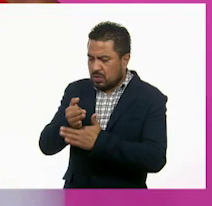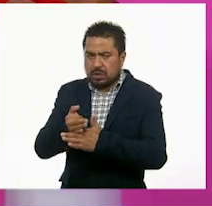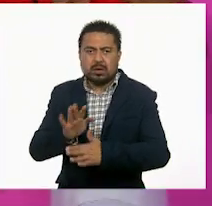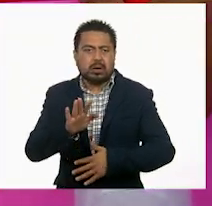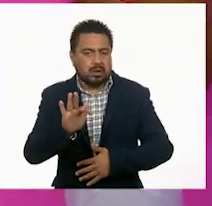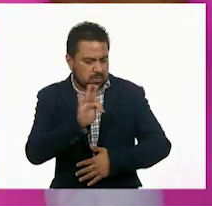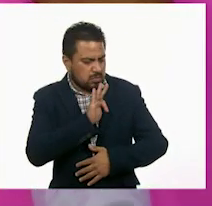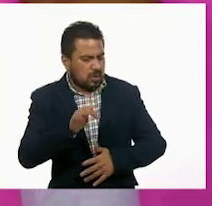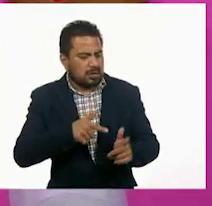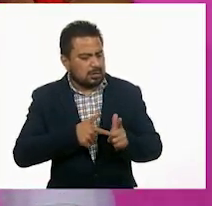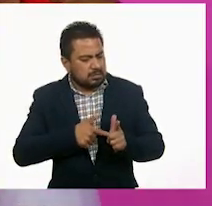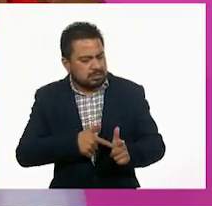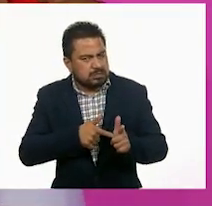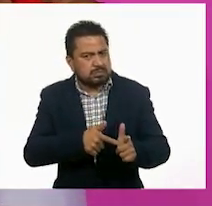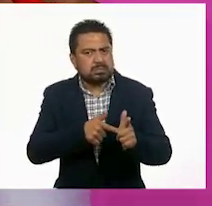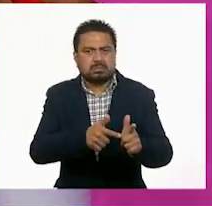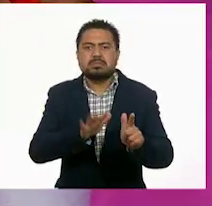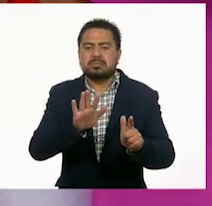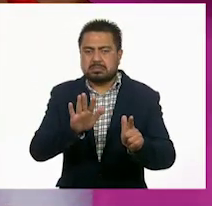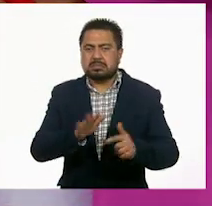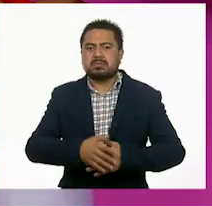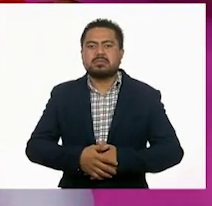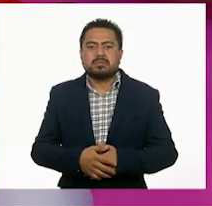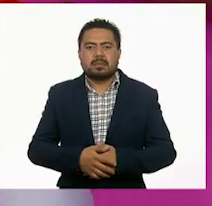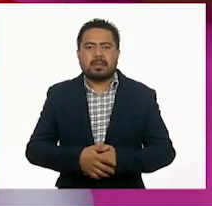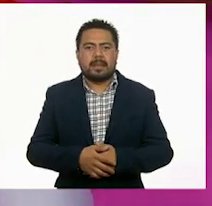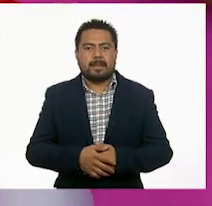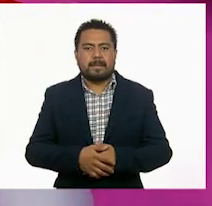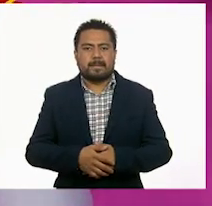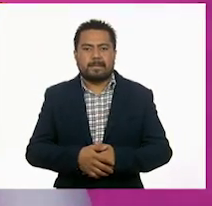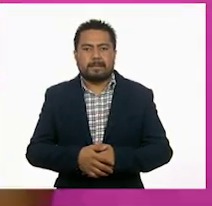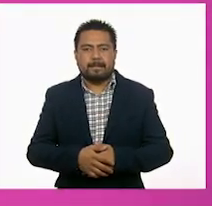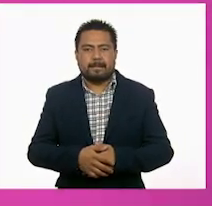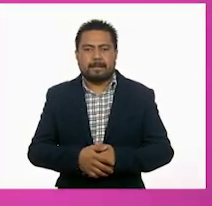Y podemos seguirnos. Vamos a terminar con esta.